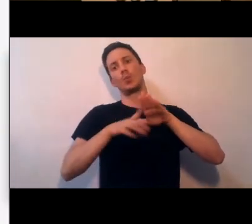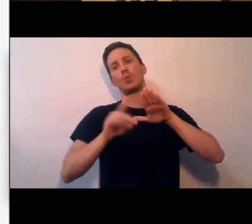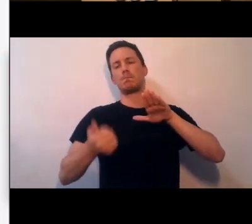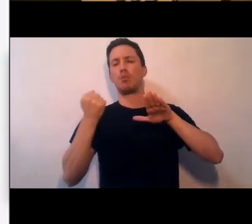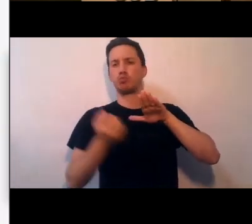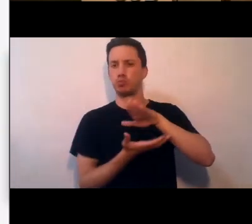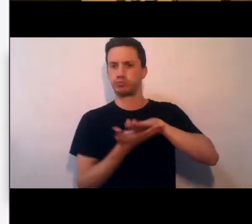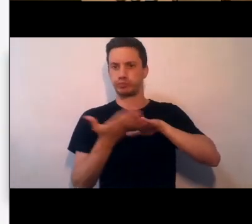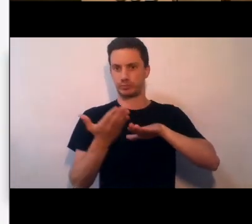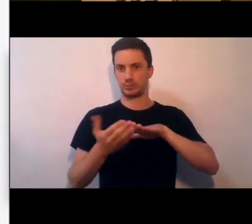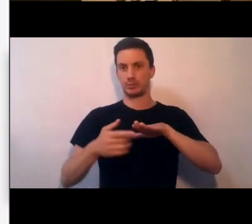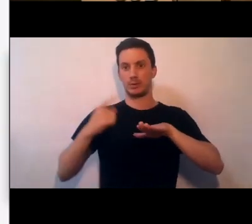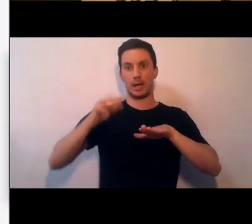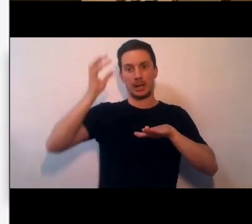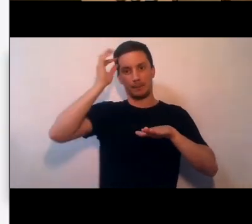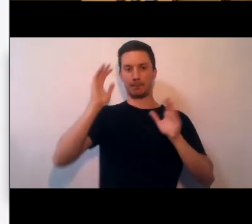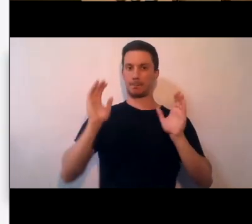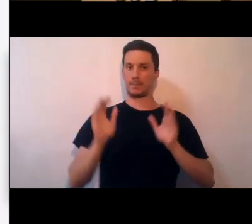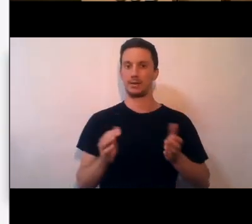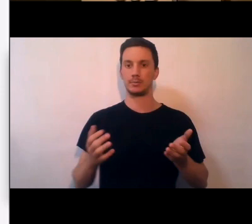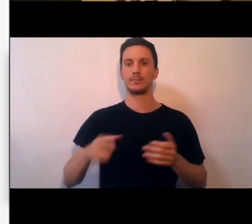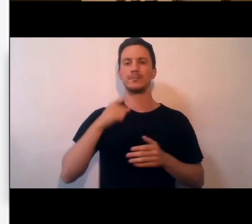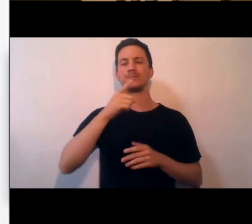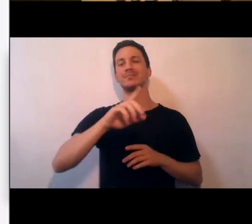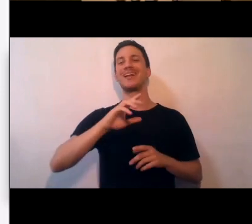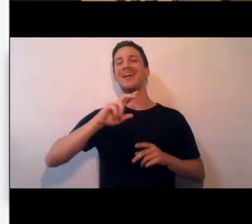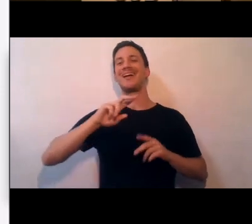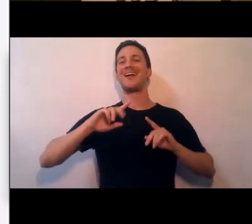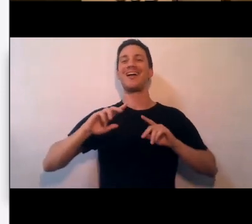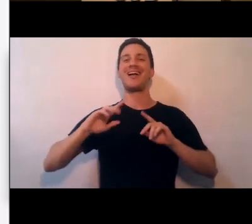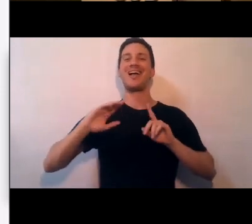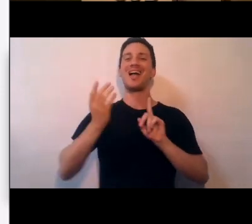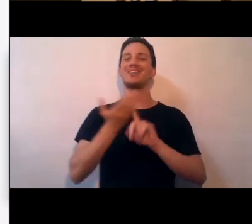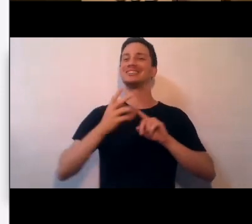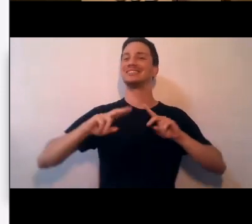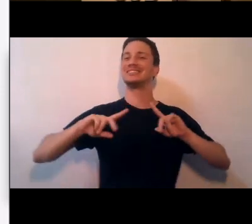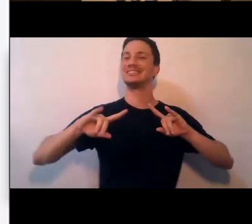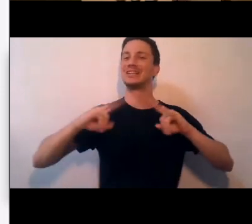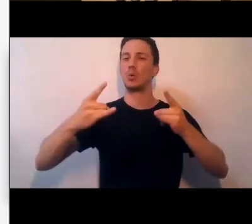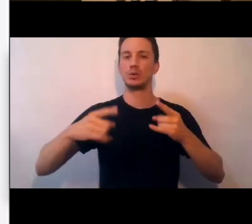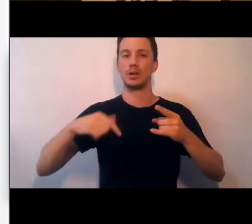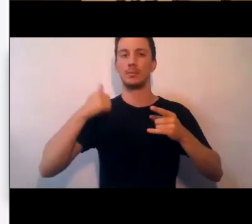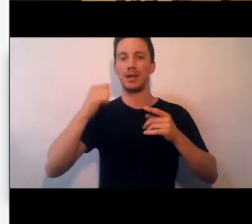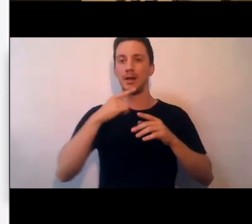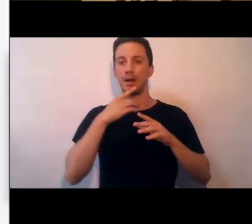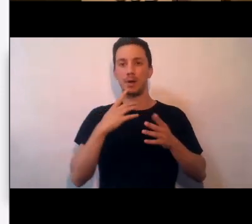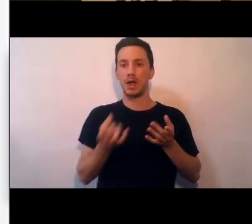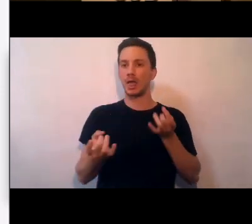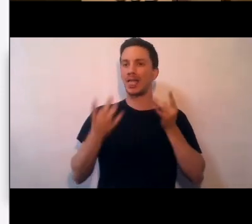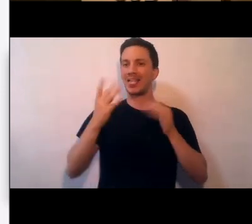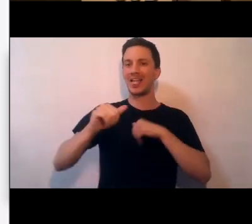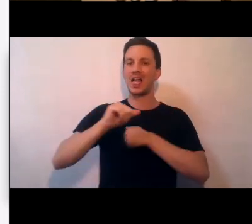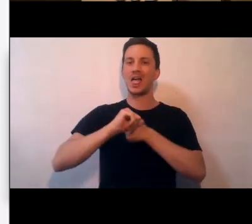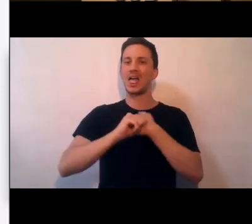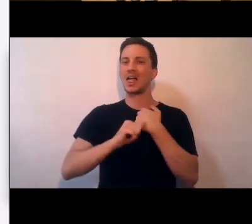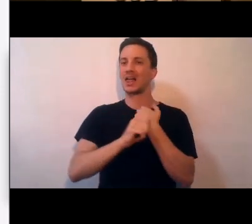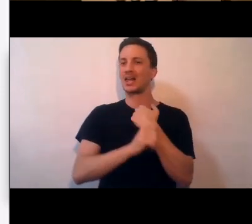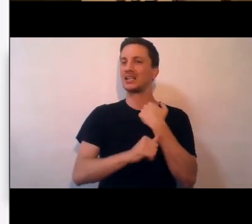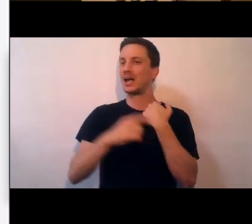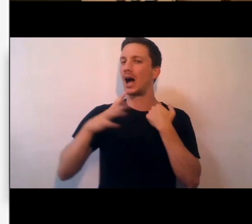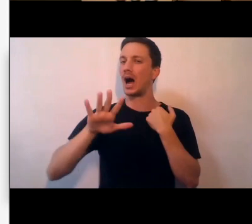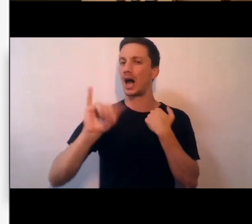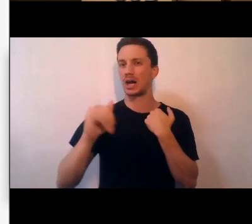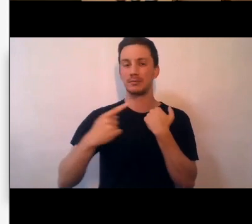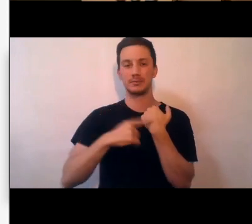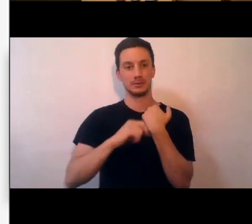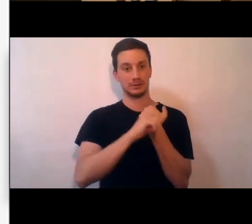tienen los corticoides? Los efectos locales, básicamente, que son la atrofia y la aparición de estrías. Efectos sistémicos, que